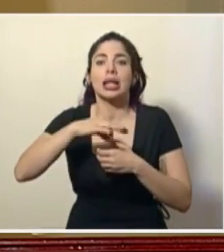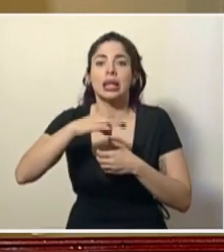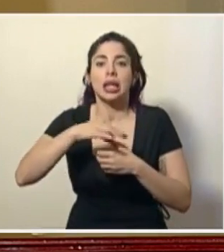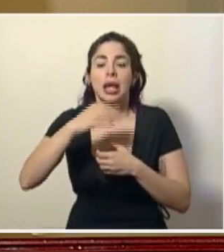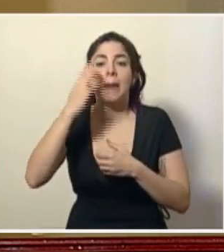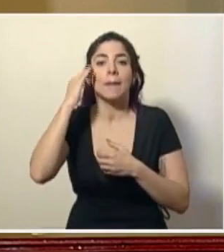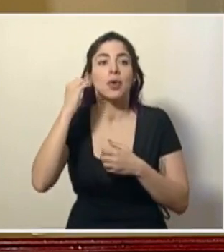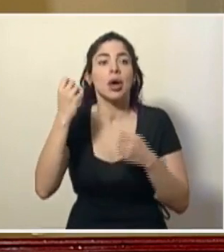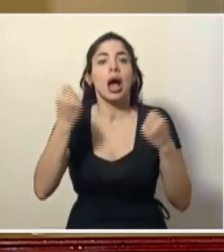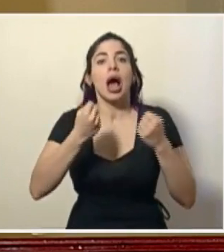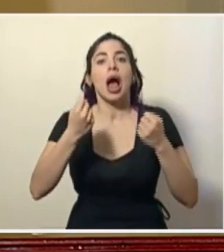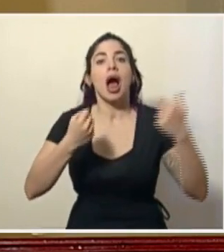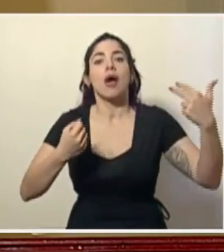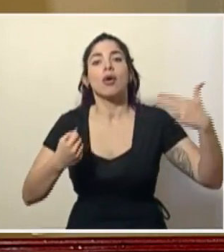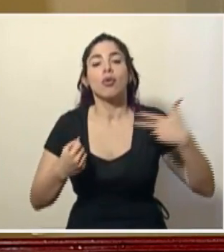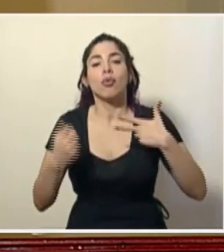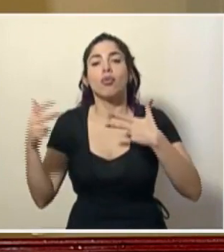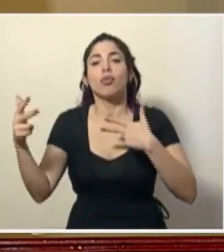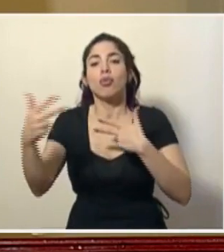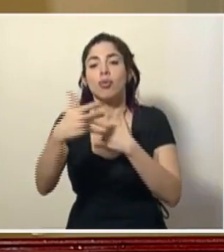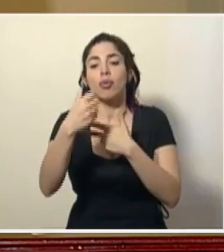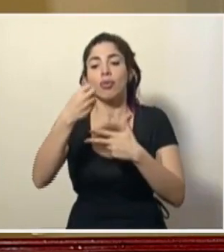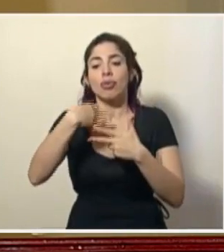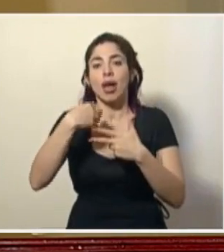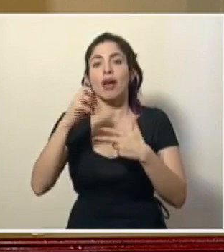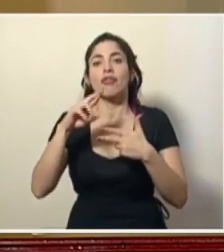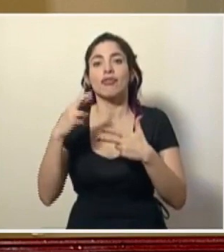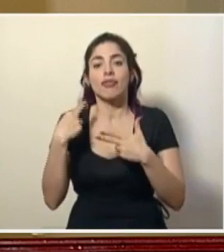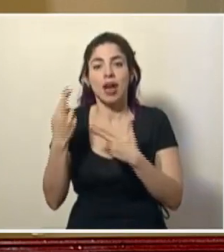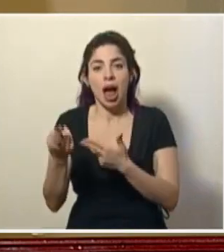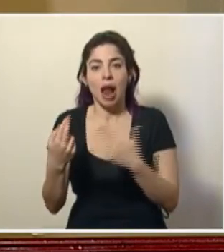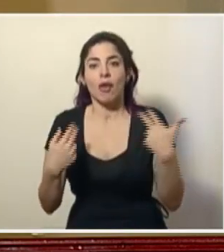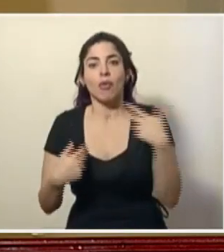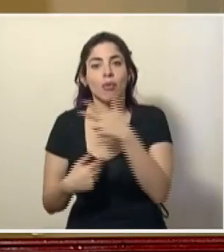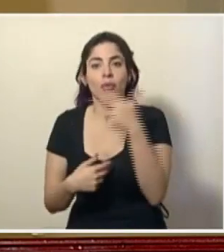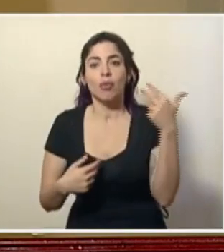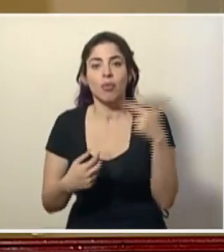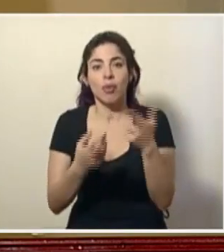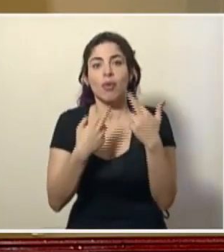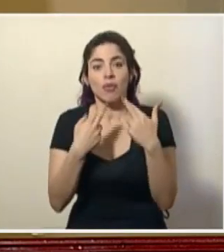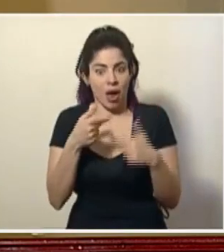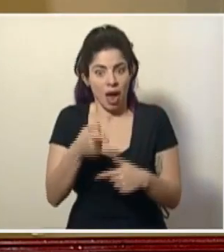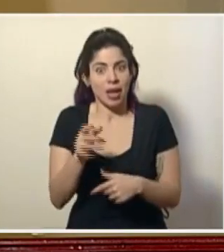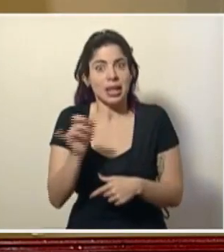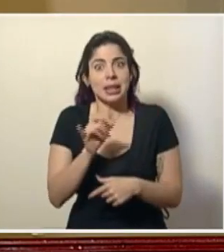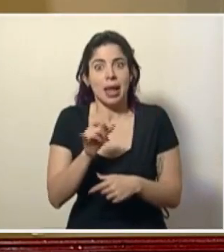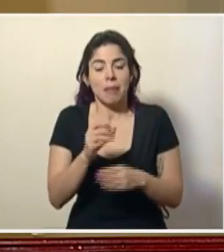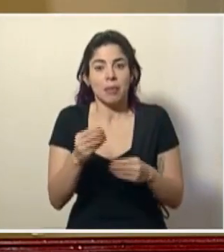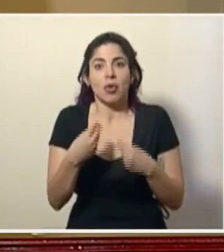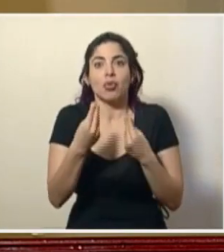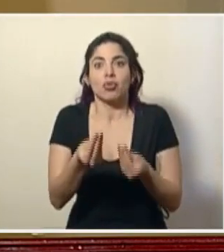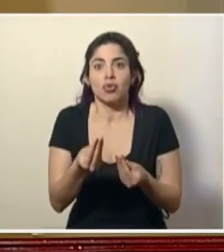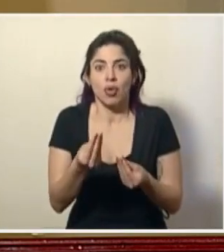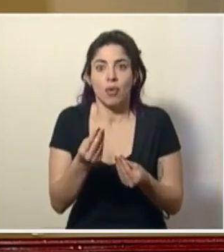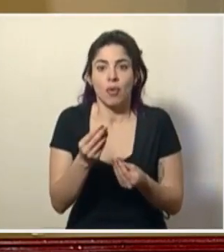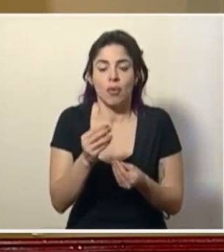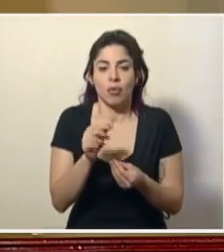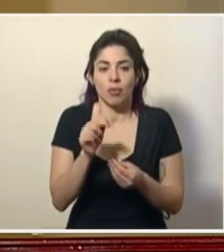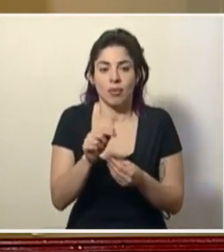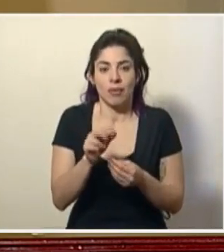esa modalidad de irse moviendo en los vehículos a dejar los regalos y a celebrar. Y eso también propició el